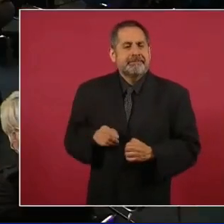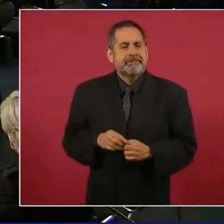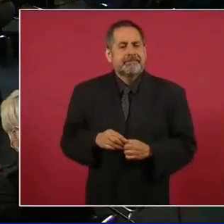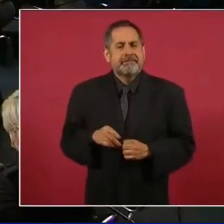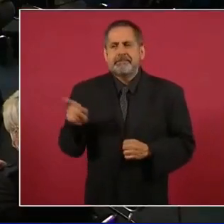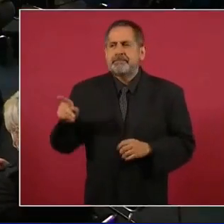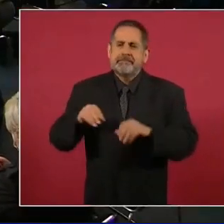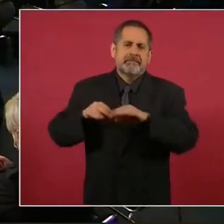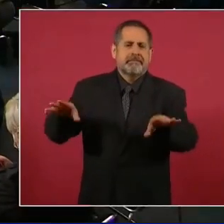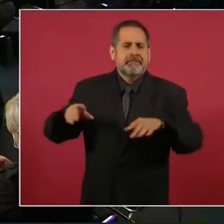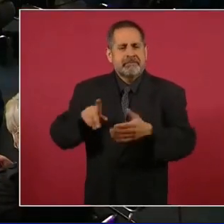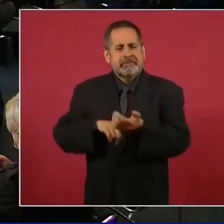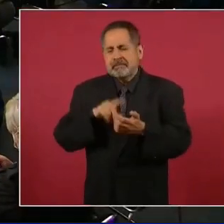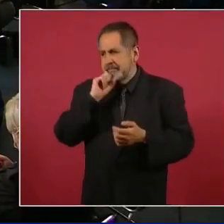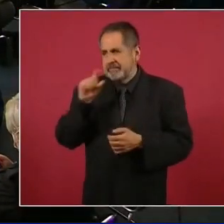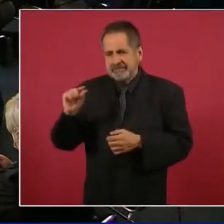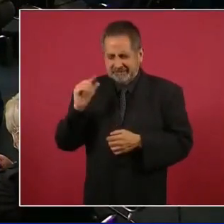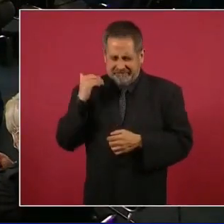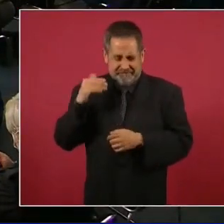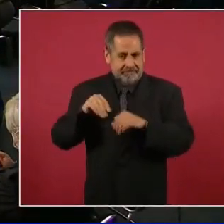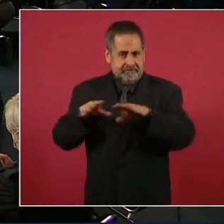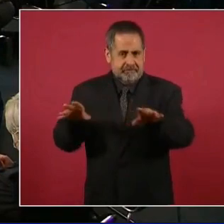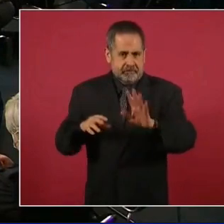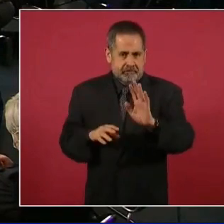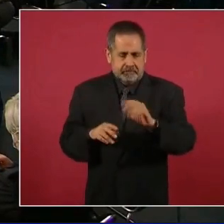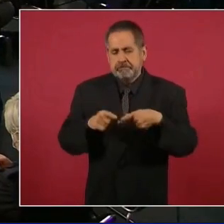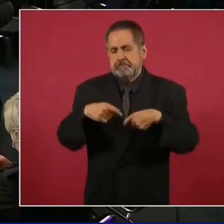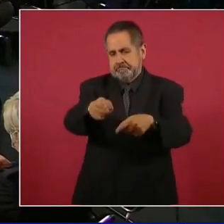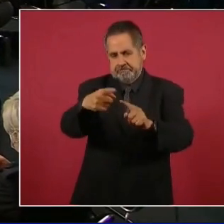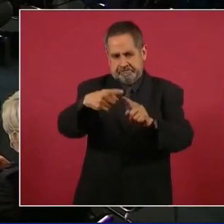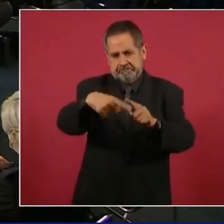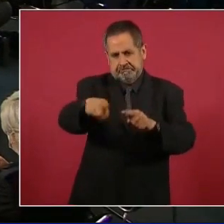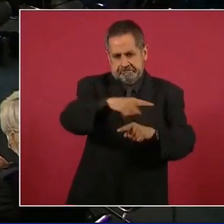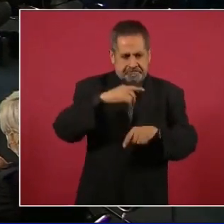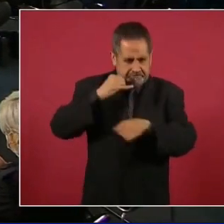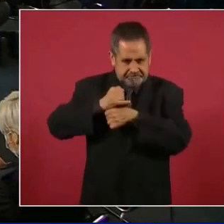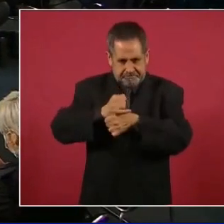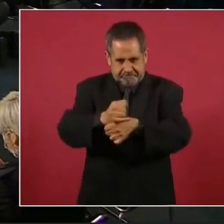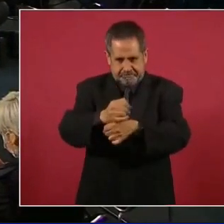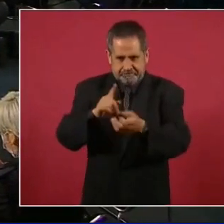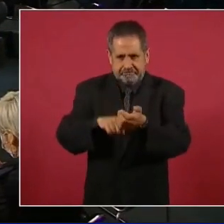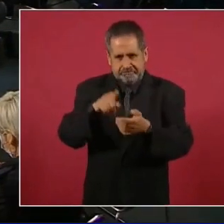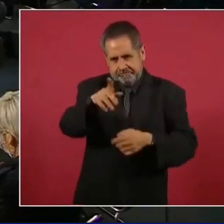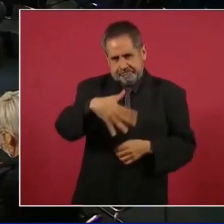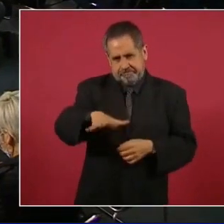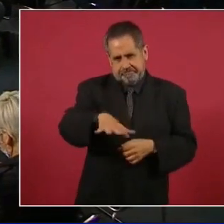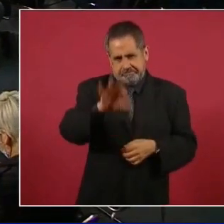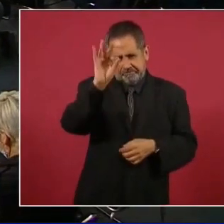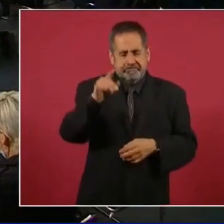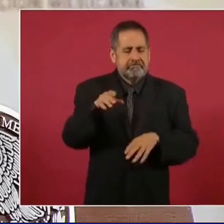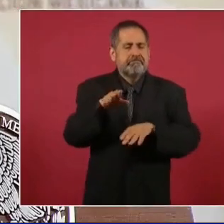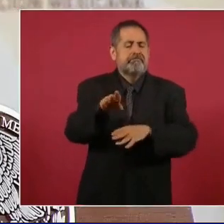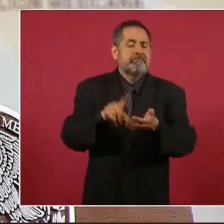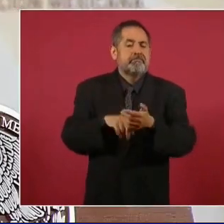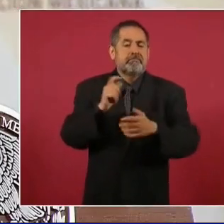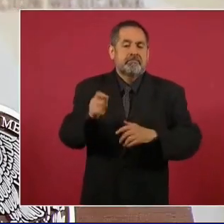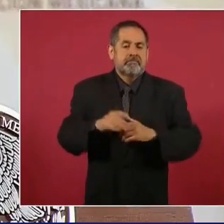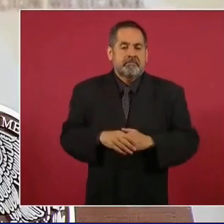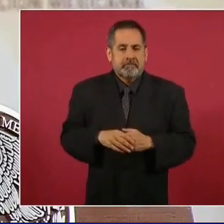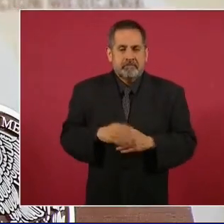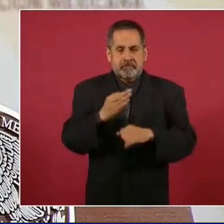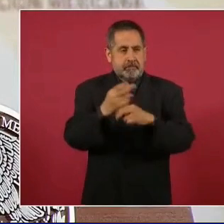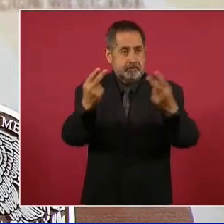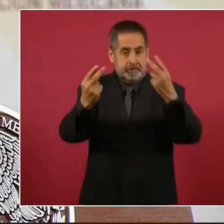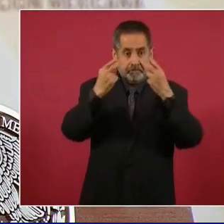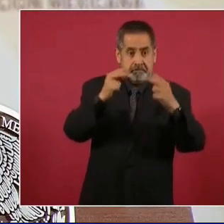dio a conocer, pero eso se los dejo para que ustedes ya lo busquen, sobre todo quienes nos están viendo,